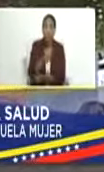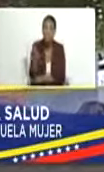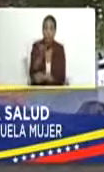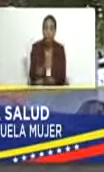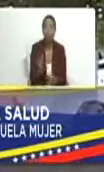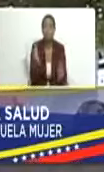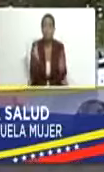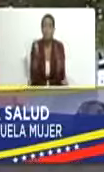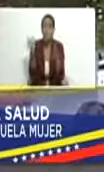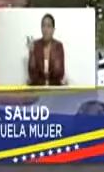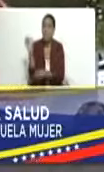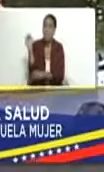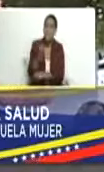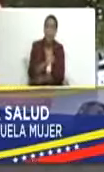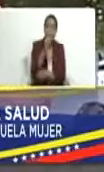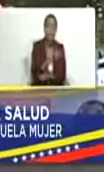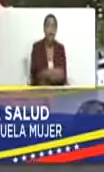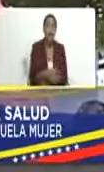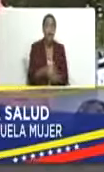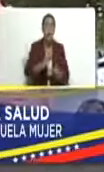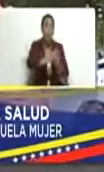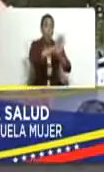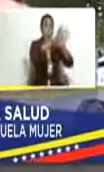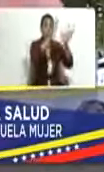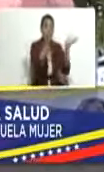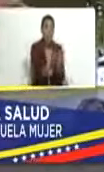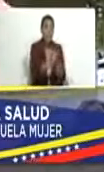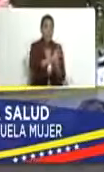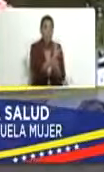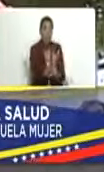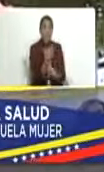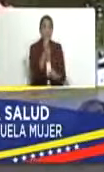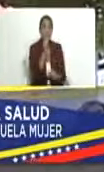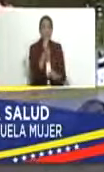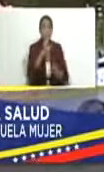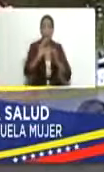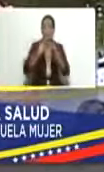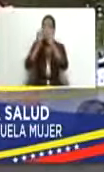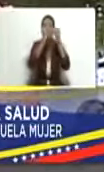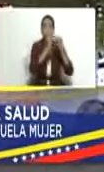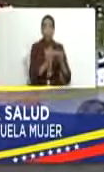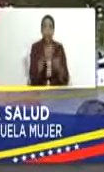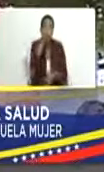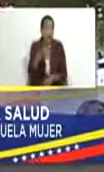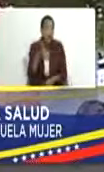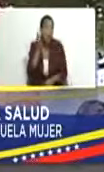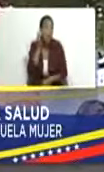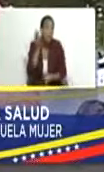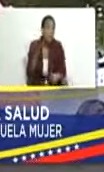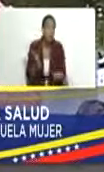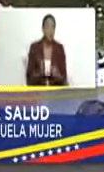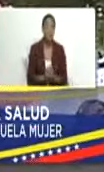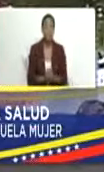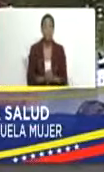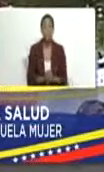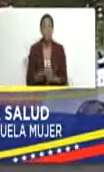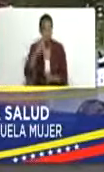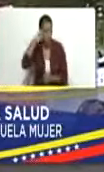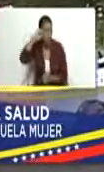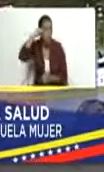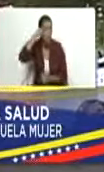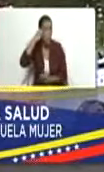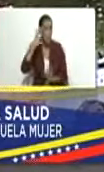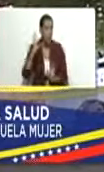victoria. Cuando llegó la pandemia, ¿quién ordenó todo esto? Las mujeres. Yo me